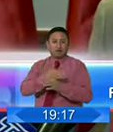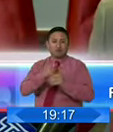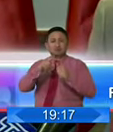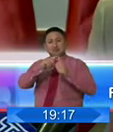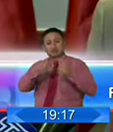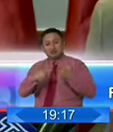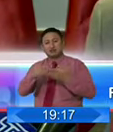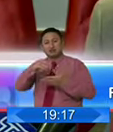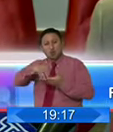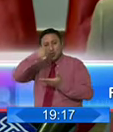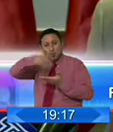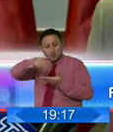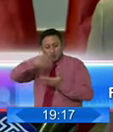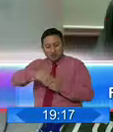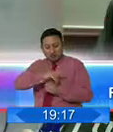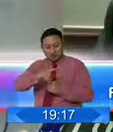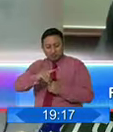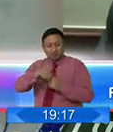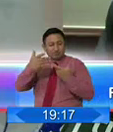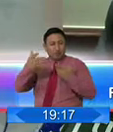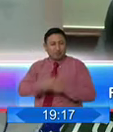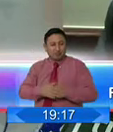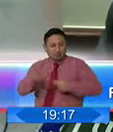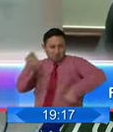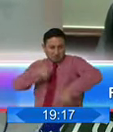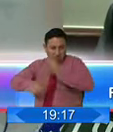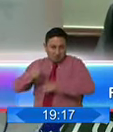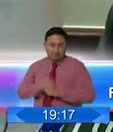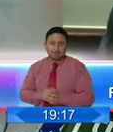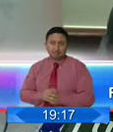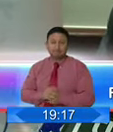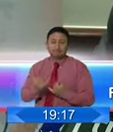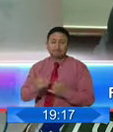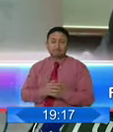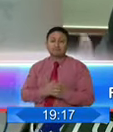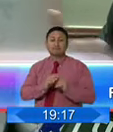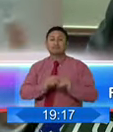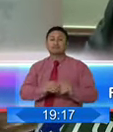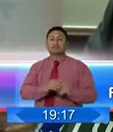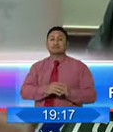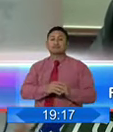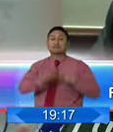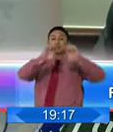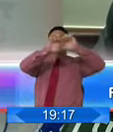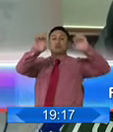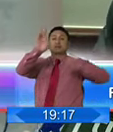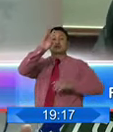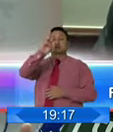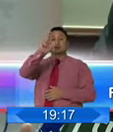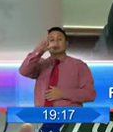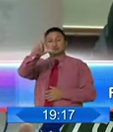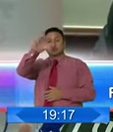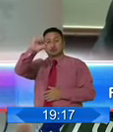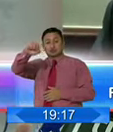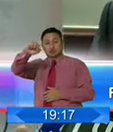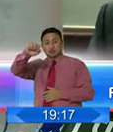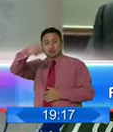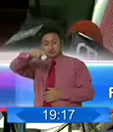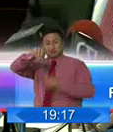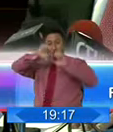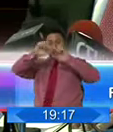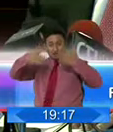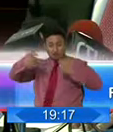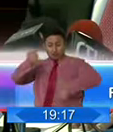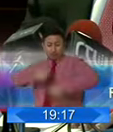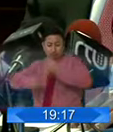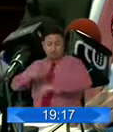snacks, alimentos en general. Existen 610 compañías que ya están exportando a la Unión Económica Euroasiática. Por